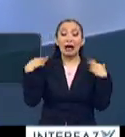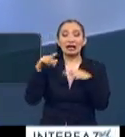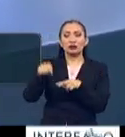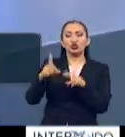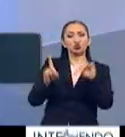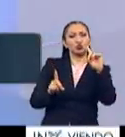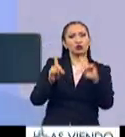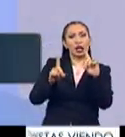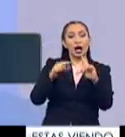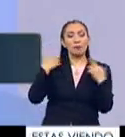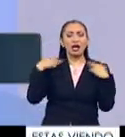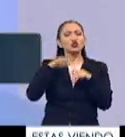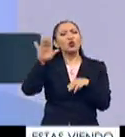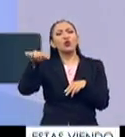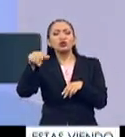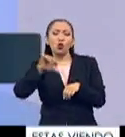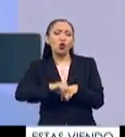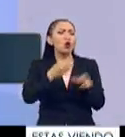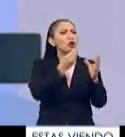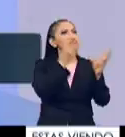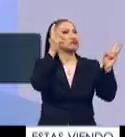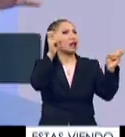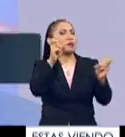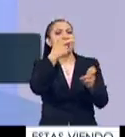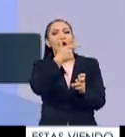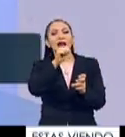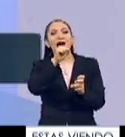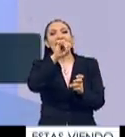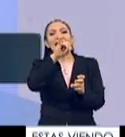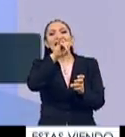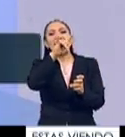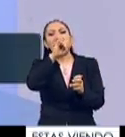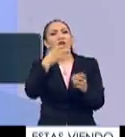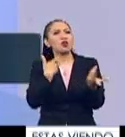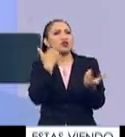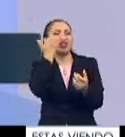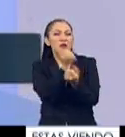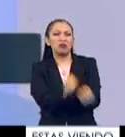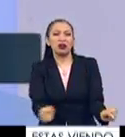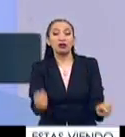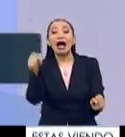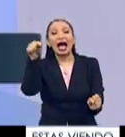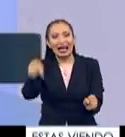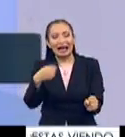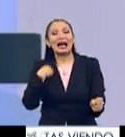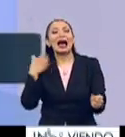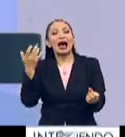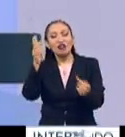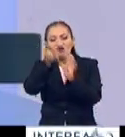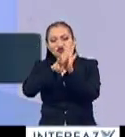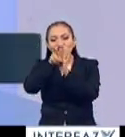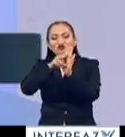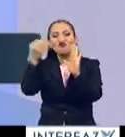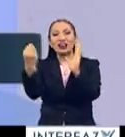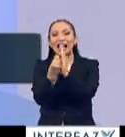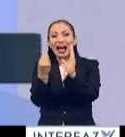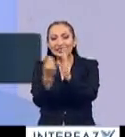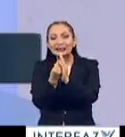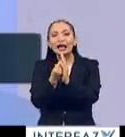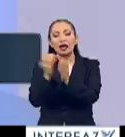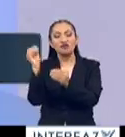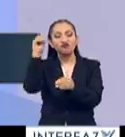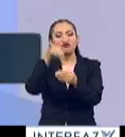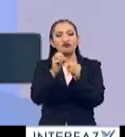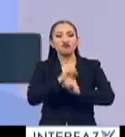maestros. Claro. Entonces, el maestro me dice, hoy voy a dar el tema de Galileo y no quiero que esté aburrido, entonces grabo la clase y la